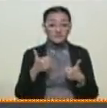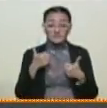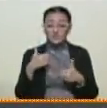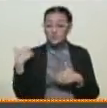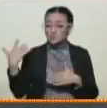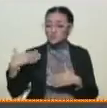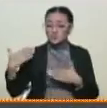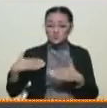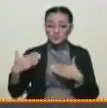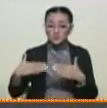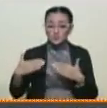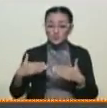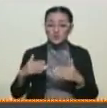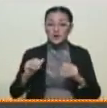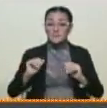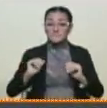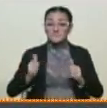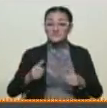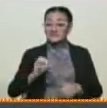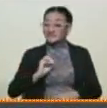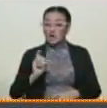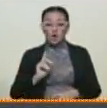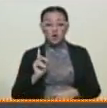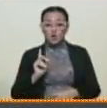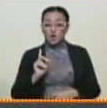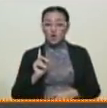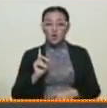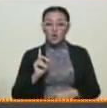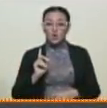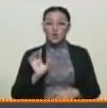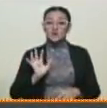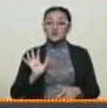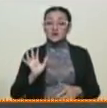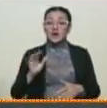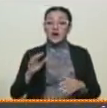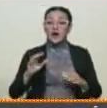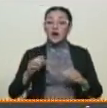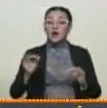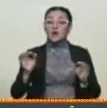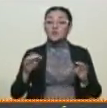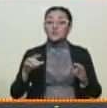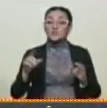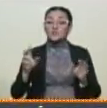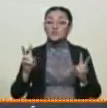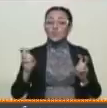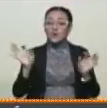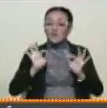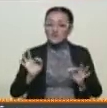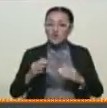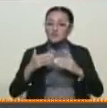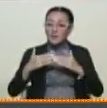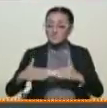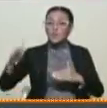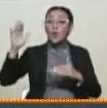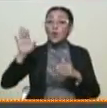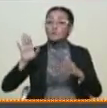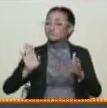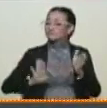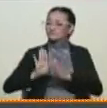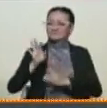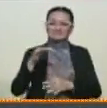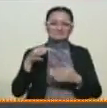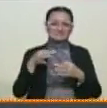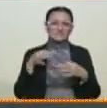No estamos partiendo de cero, al contrario, el punto de partida de una nueva etapa que nos planteamos es bastante alto.